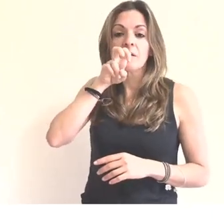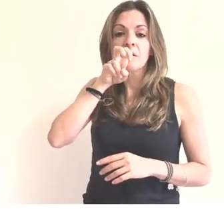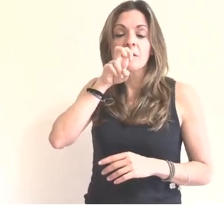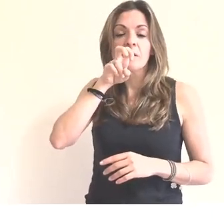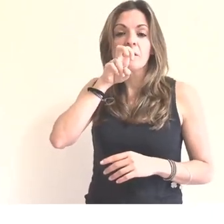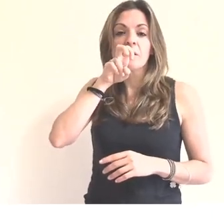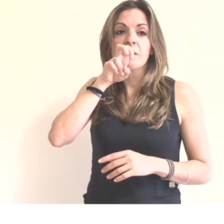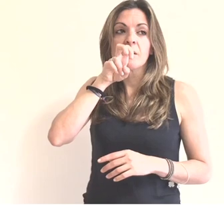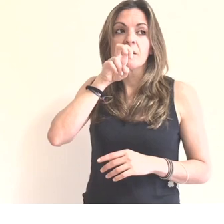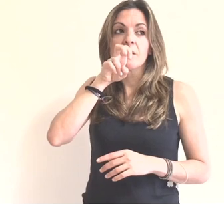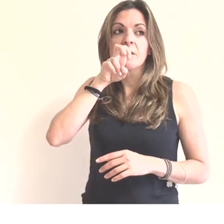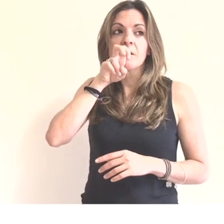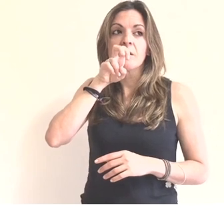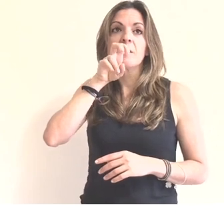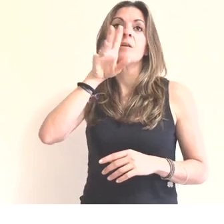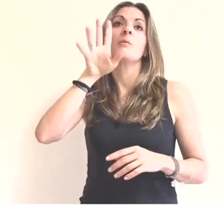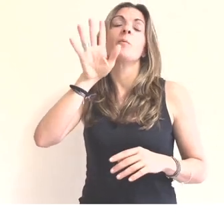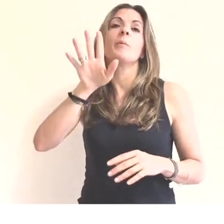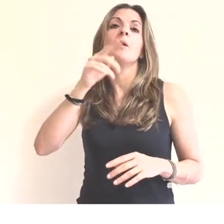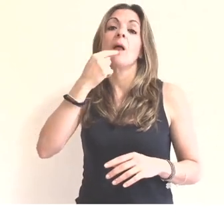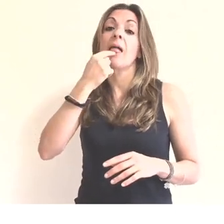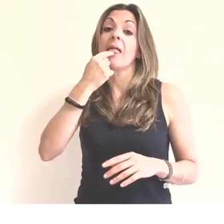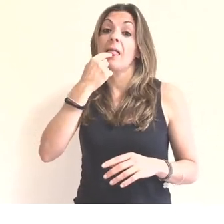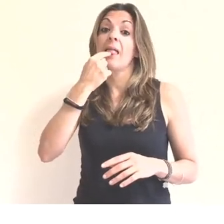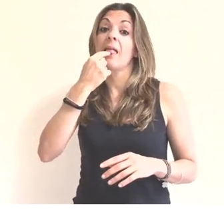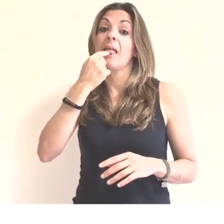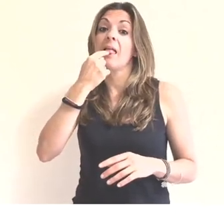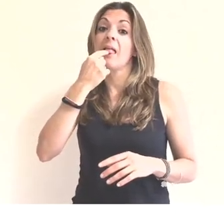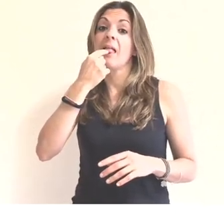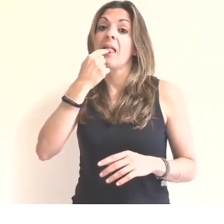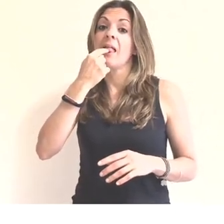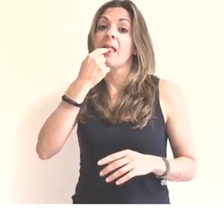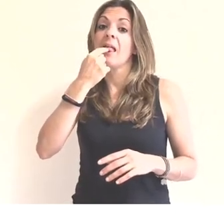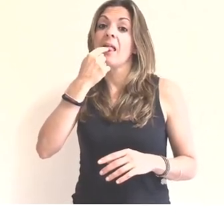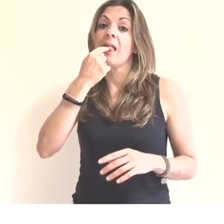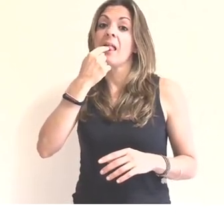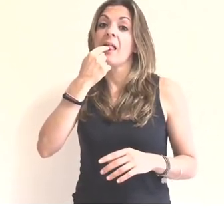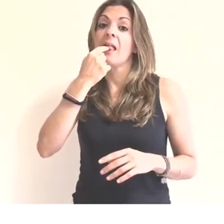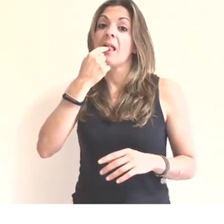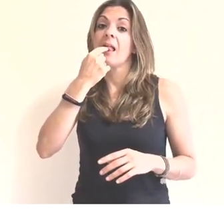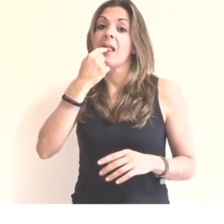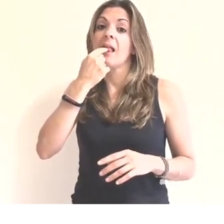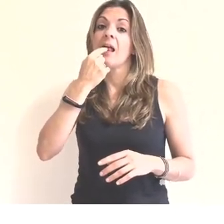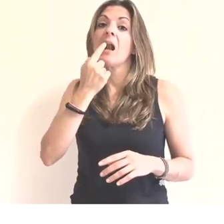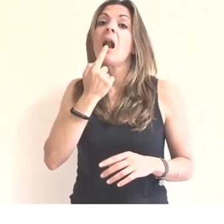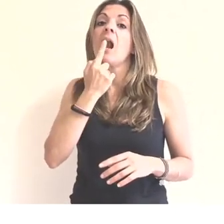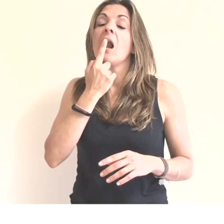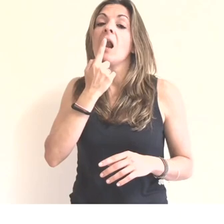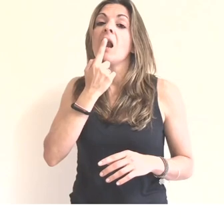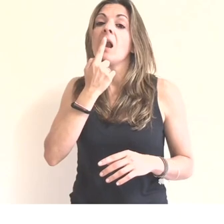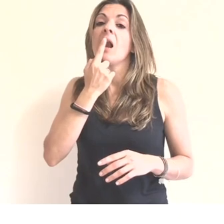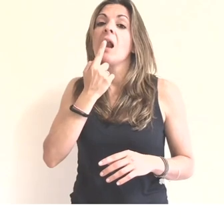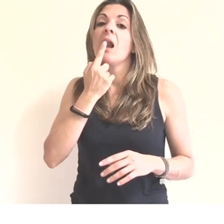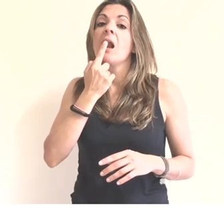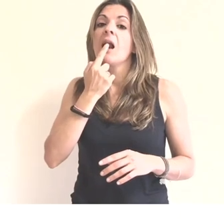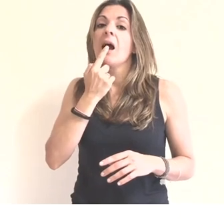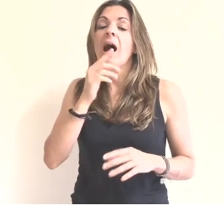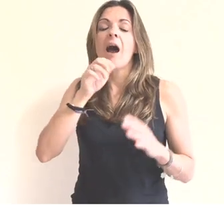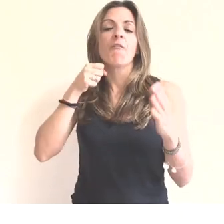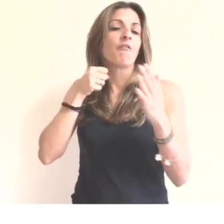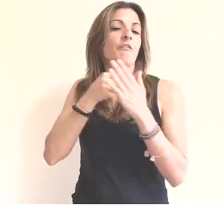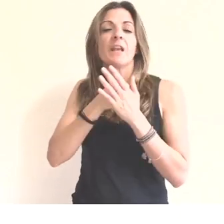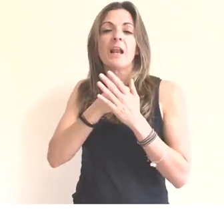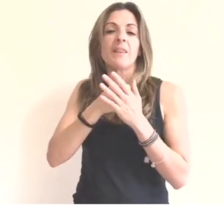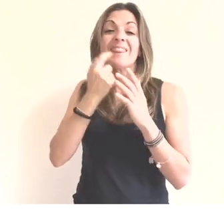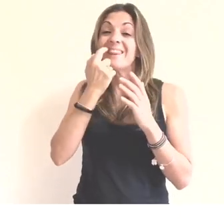sería inhalando por la nariz, pero en este caso vamos a dejar la lengua, la punta de la lengua, tocando el velo del paladar justo